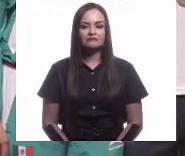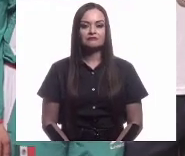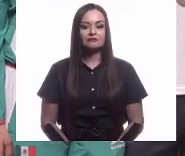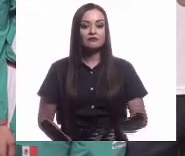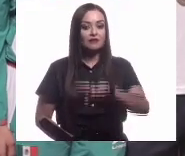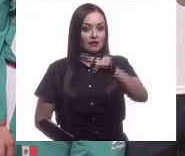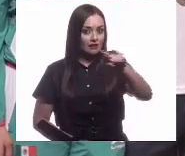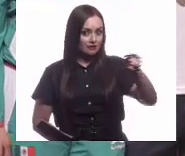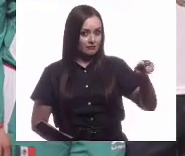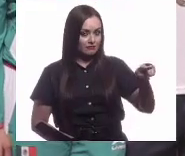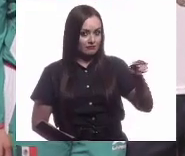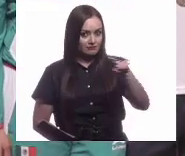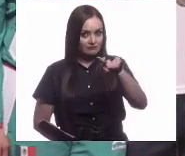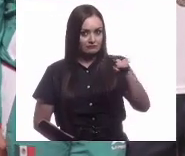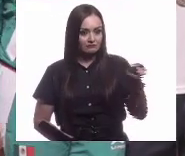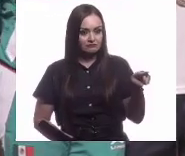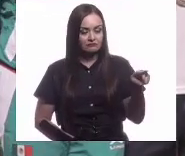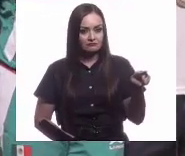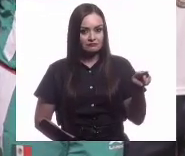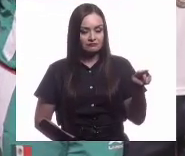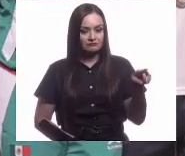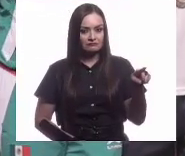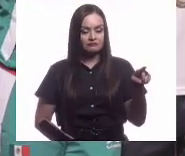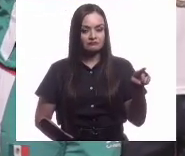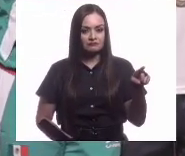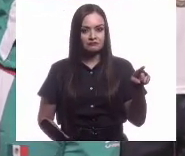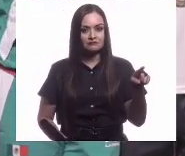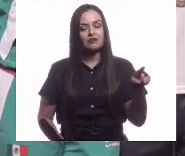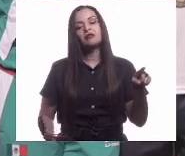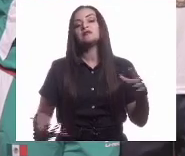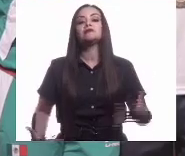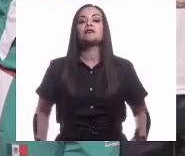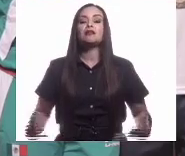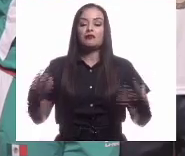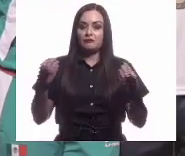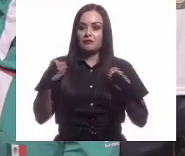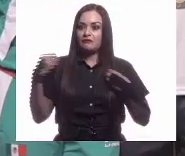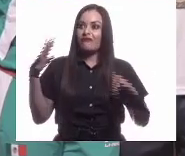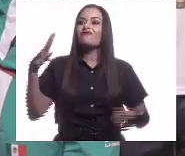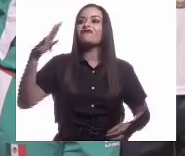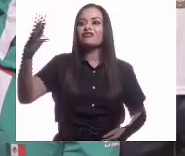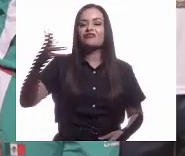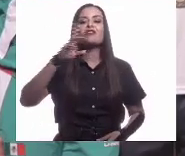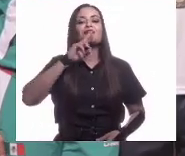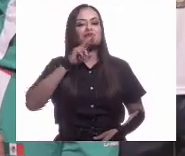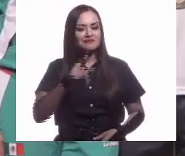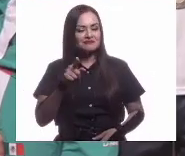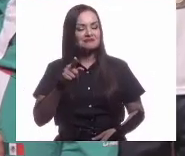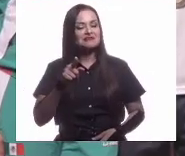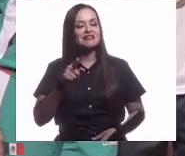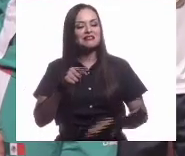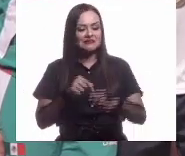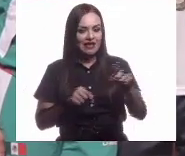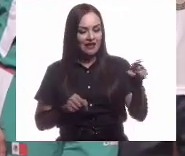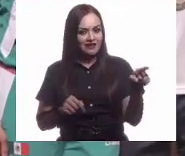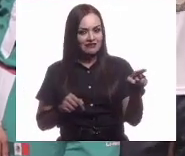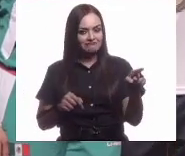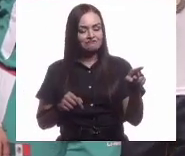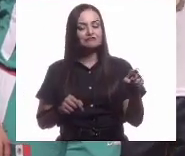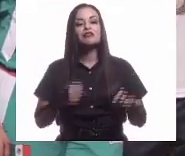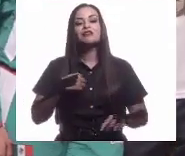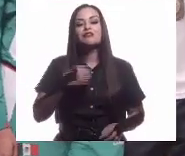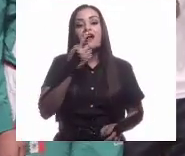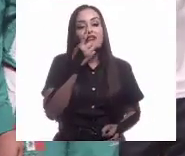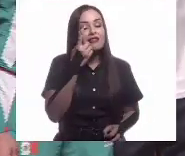Ellas y ellos no viven un mejor futuro, son el mejor futuro. Y además quiero